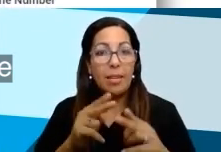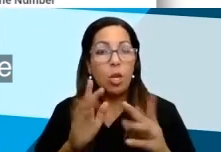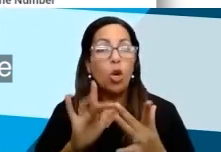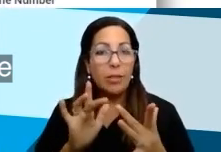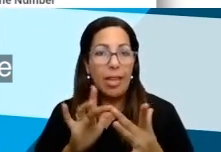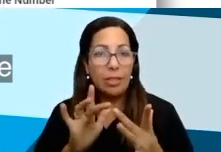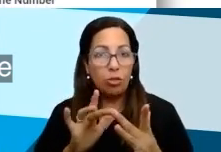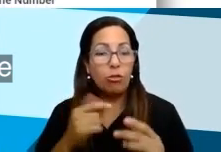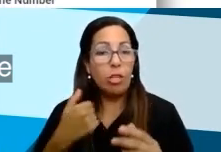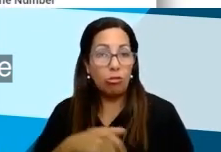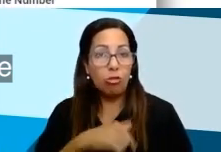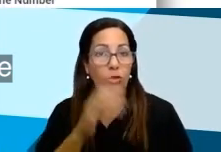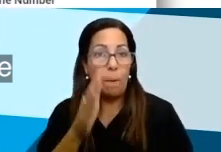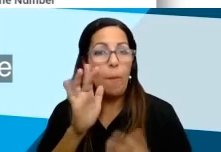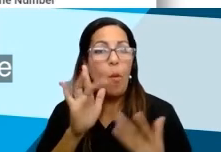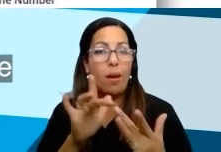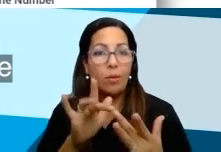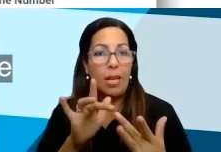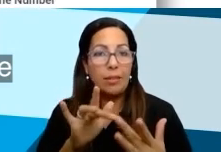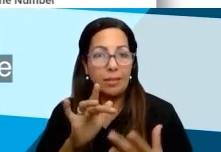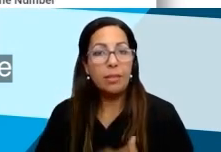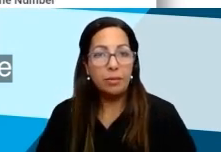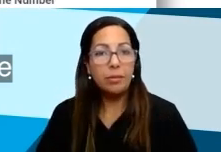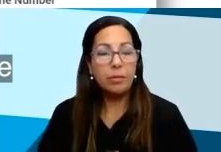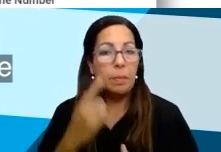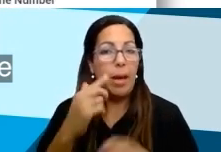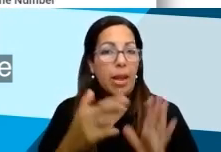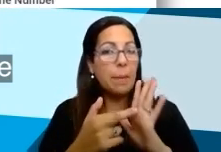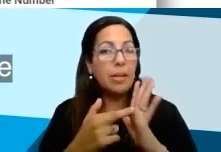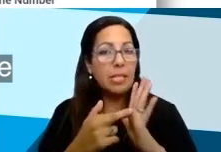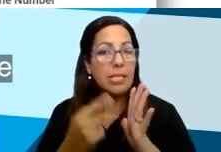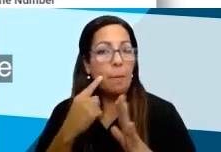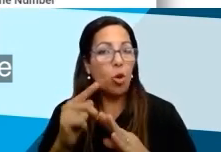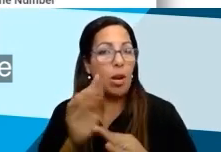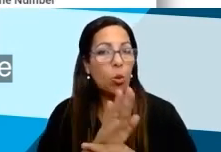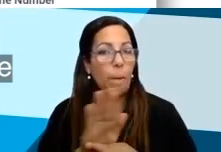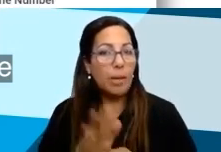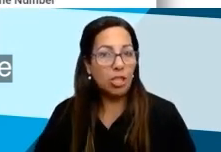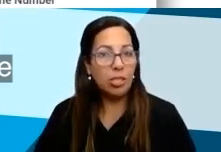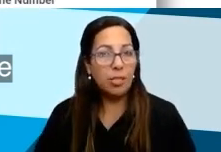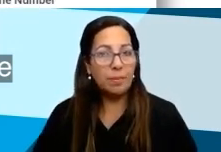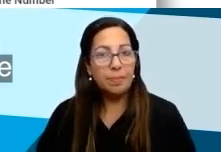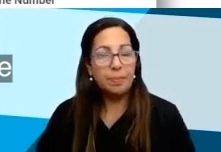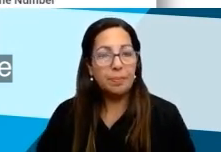autorizada a hacer las representaciones por la entidad o por la empresa.